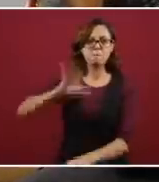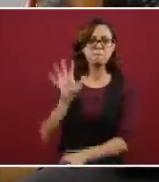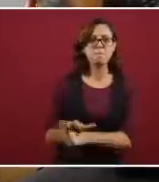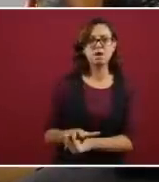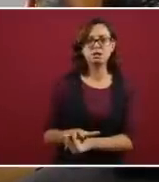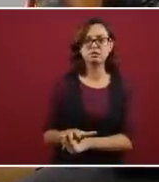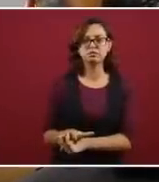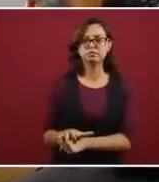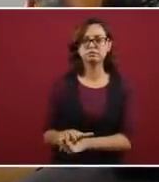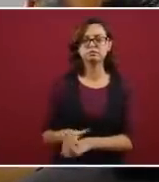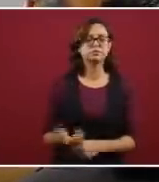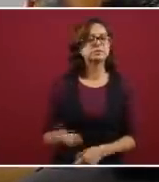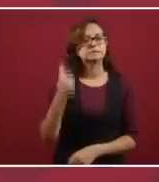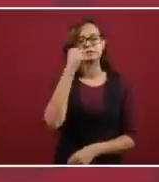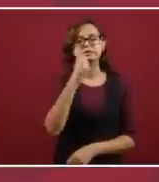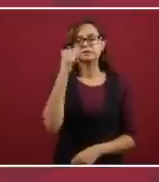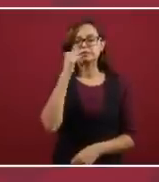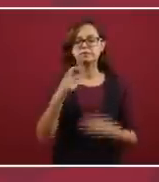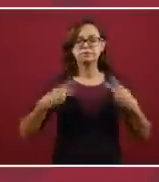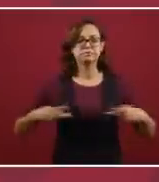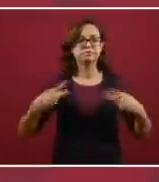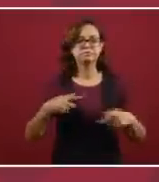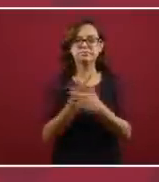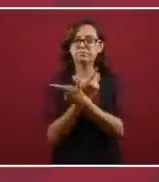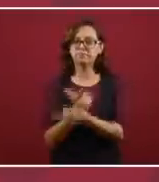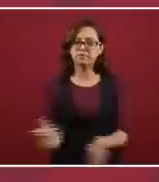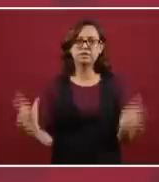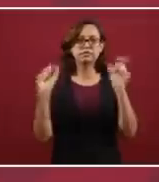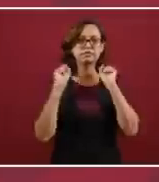que siempre se garanticen las libertades.